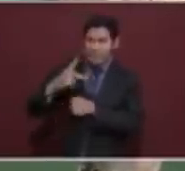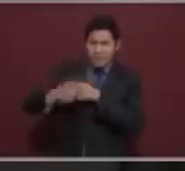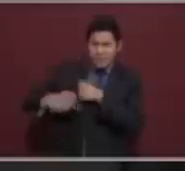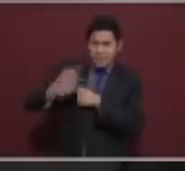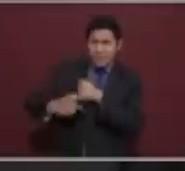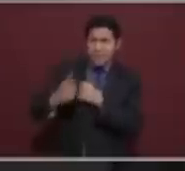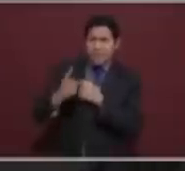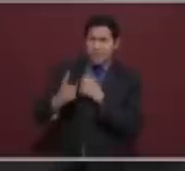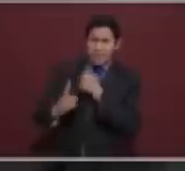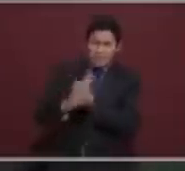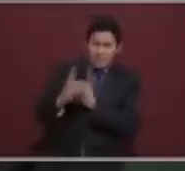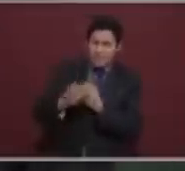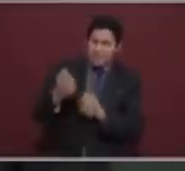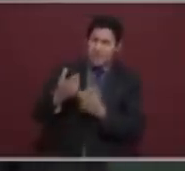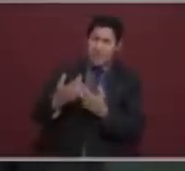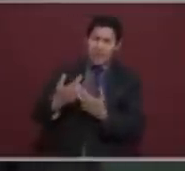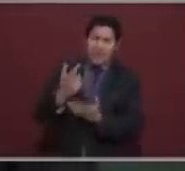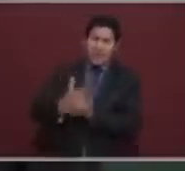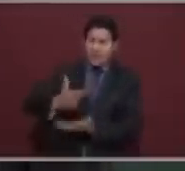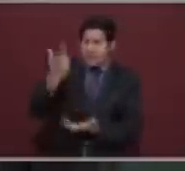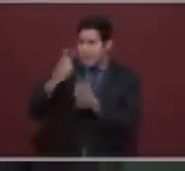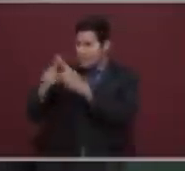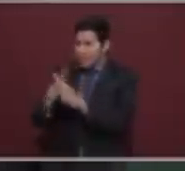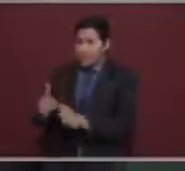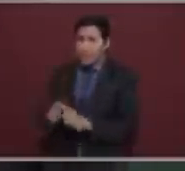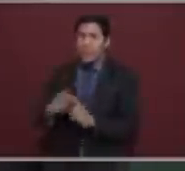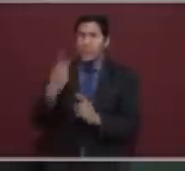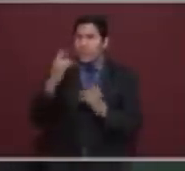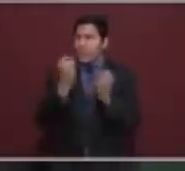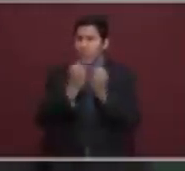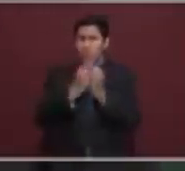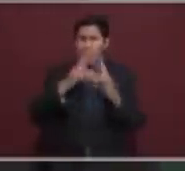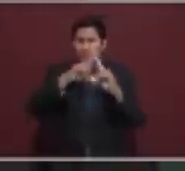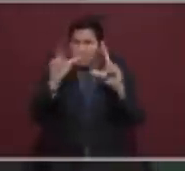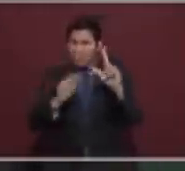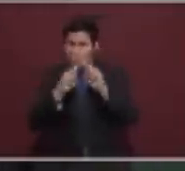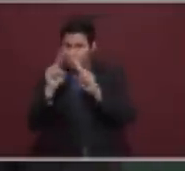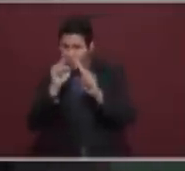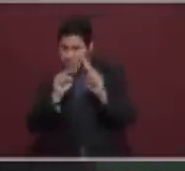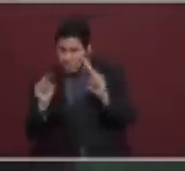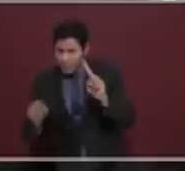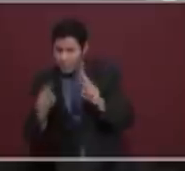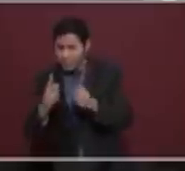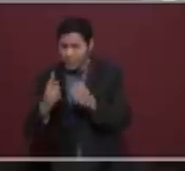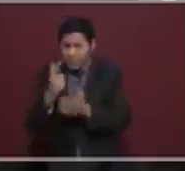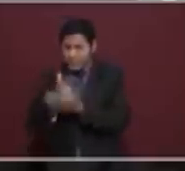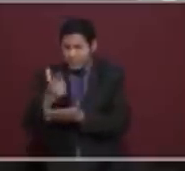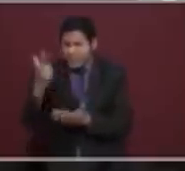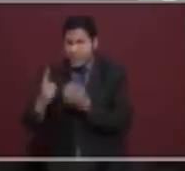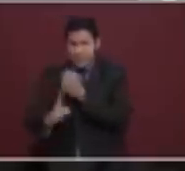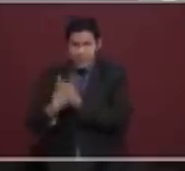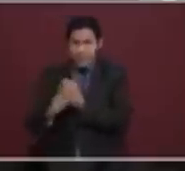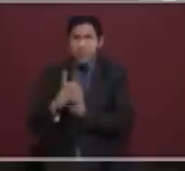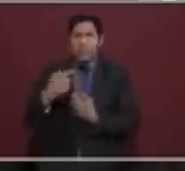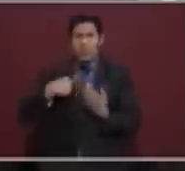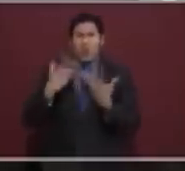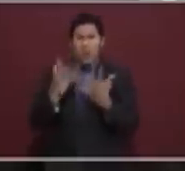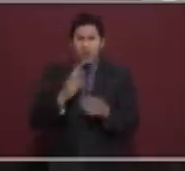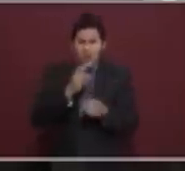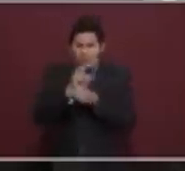prioritarias están dando buenos resultados no vamos a éste